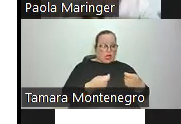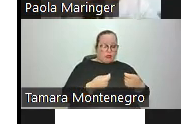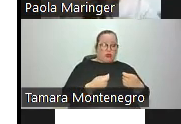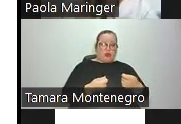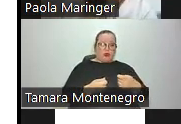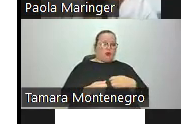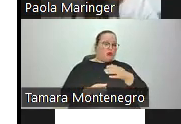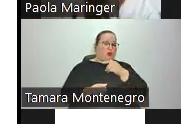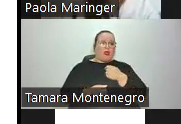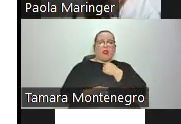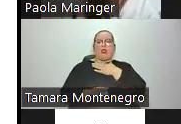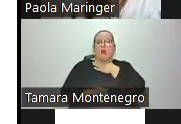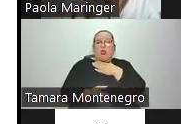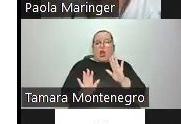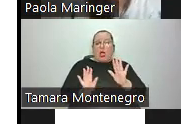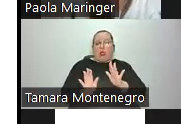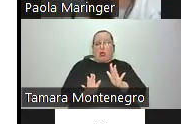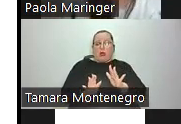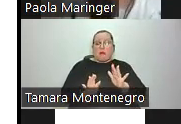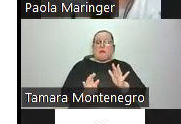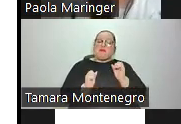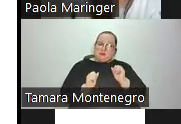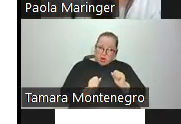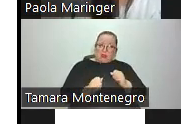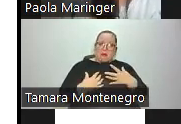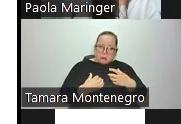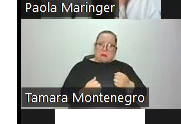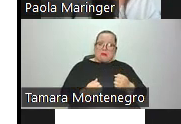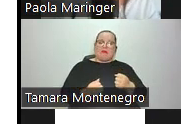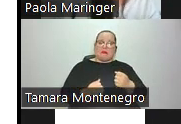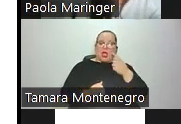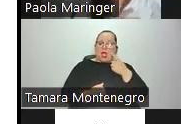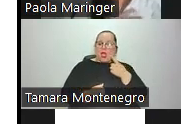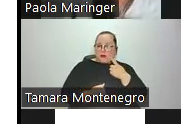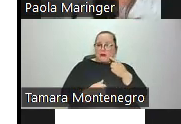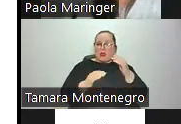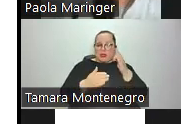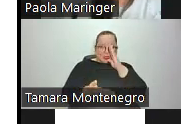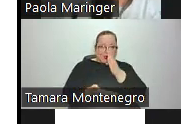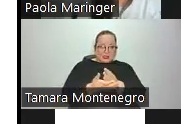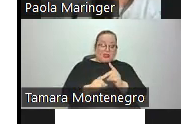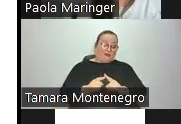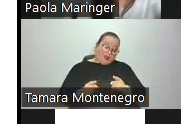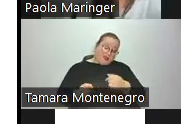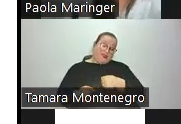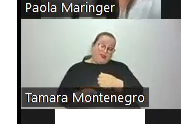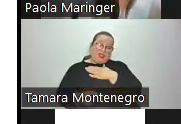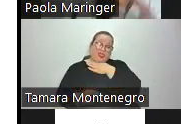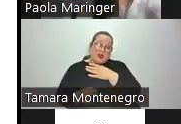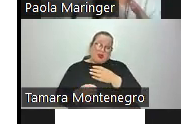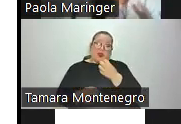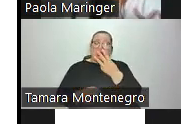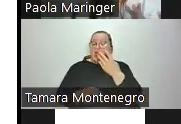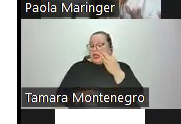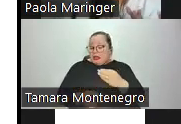no tengo mayores deudas, puedo arriesgarme mucho más que en un momento en que esté con deudas, que esté con tres niños,